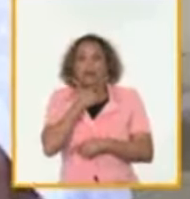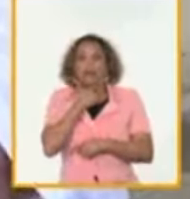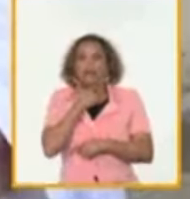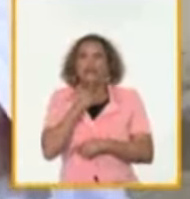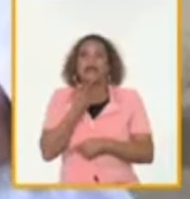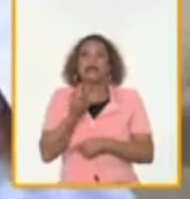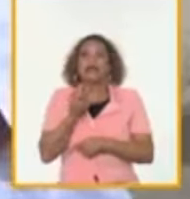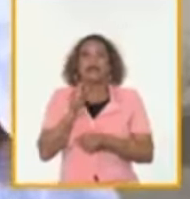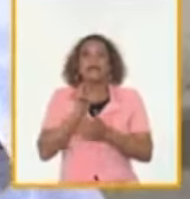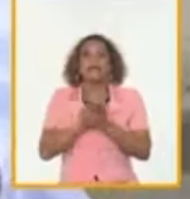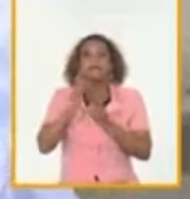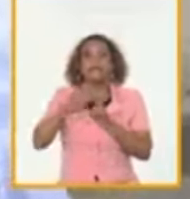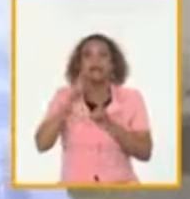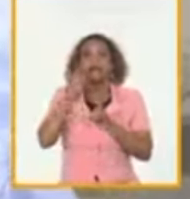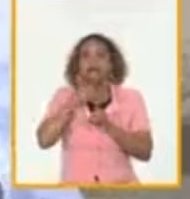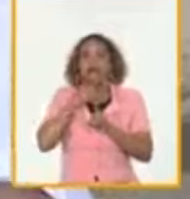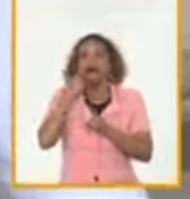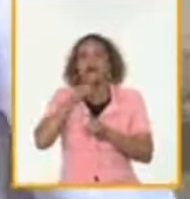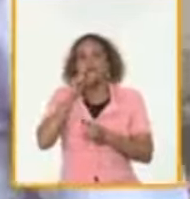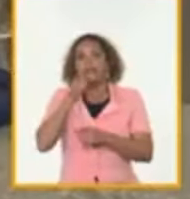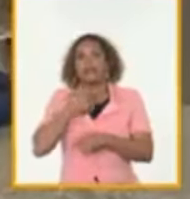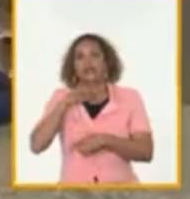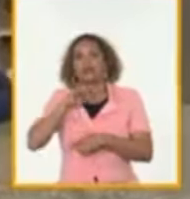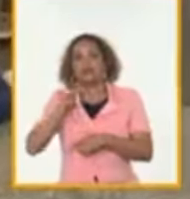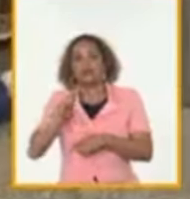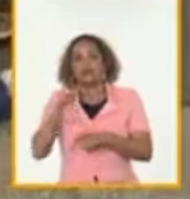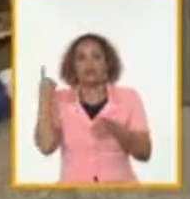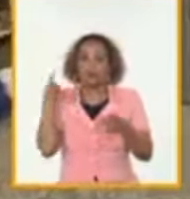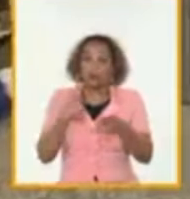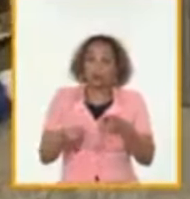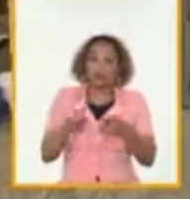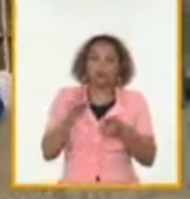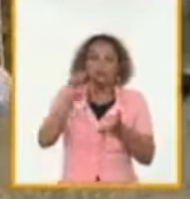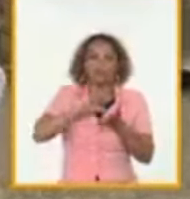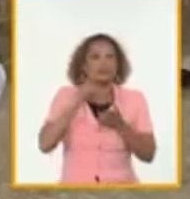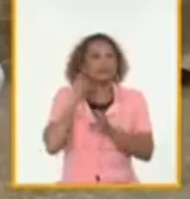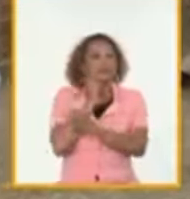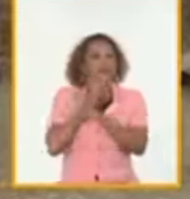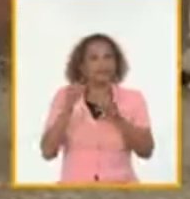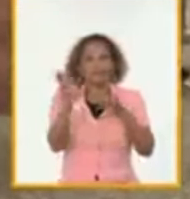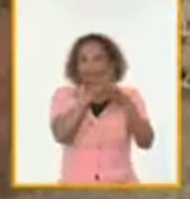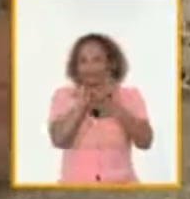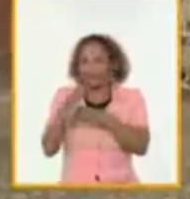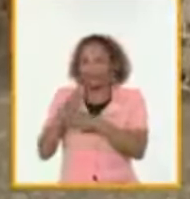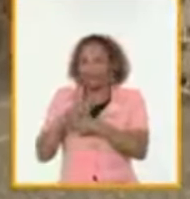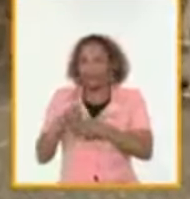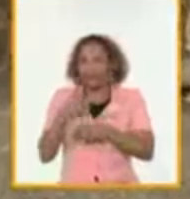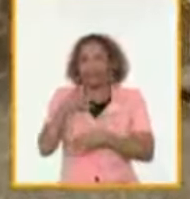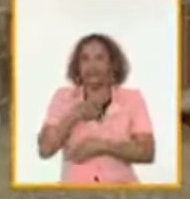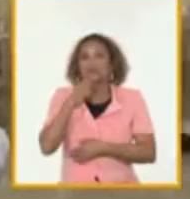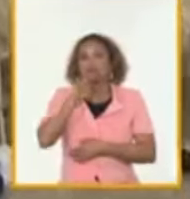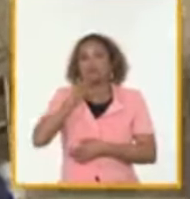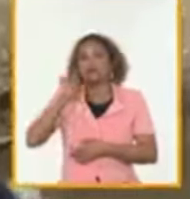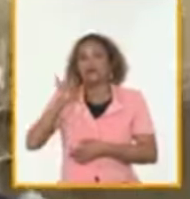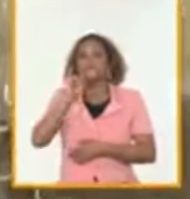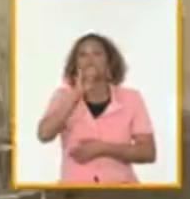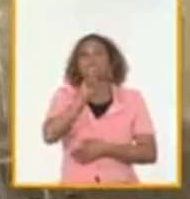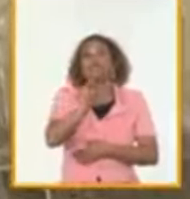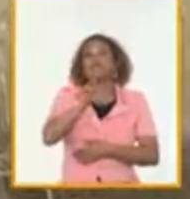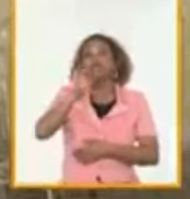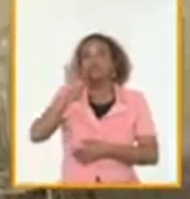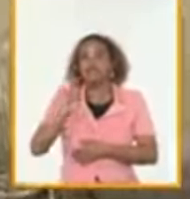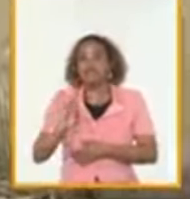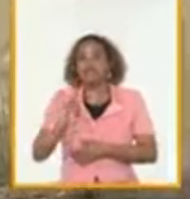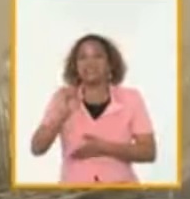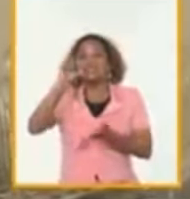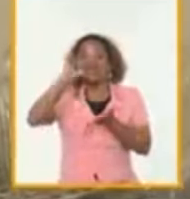Tenemos también otros centros científicos el cbq y otr grupos de centros que tenemos en la en la provincia 27 centros